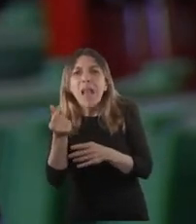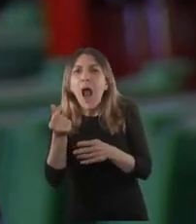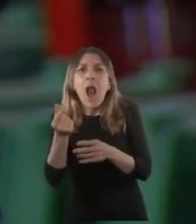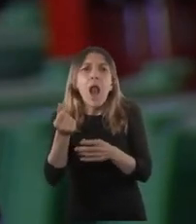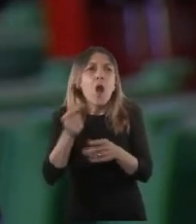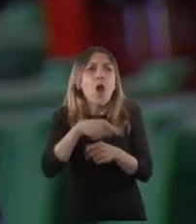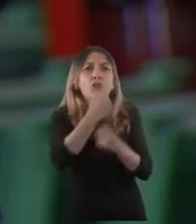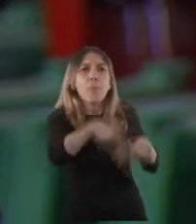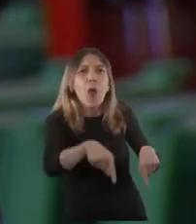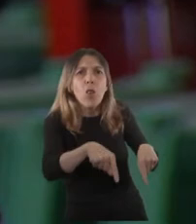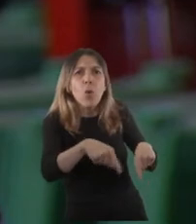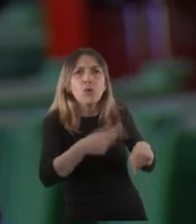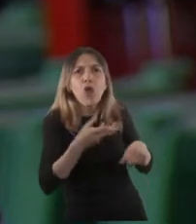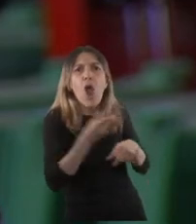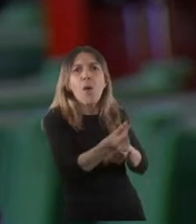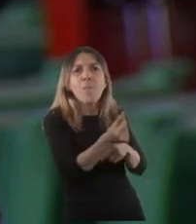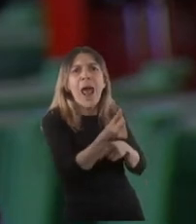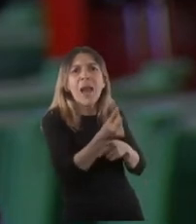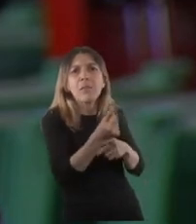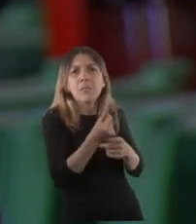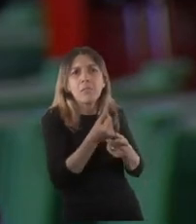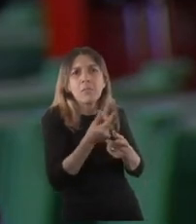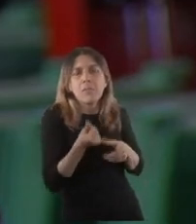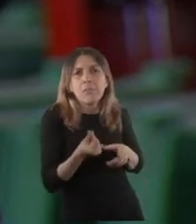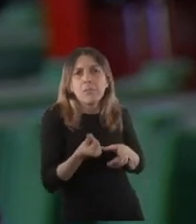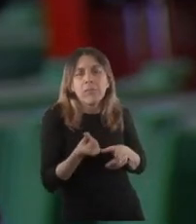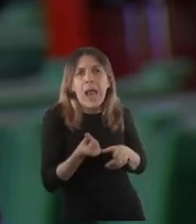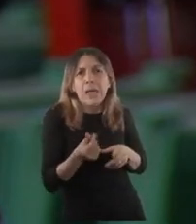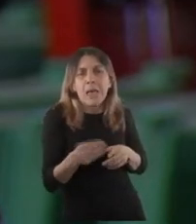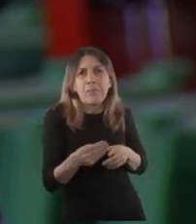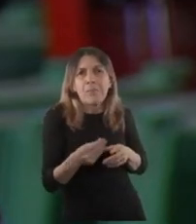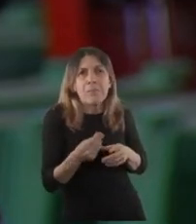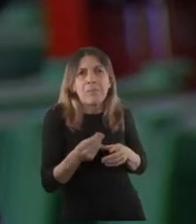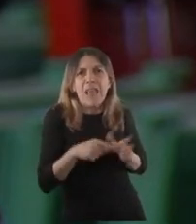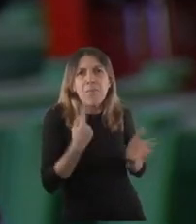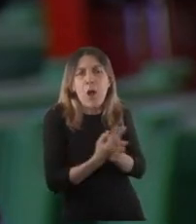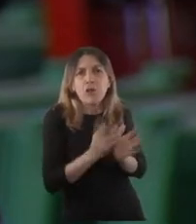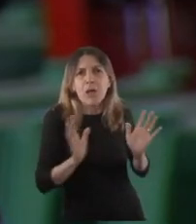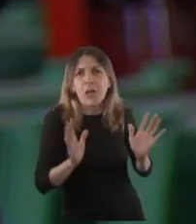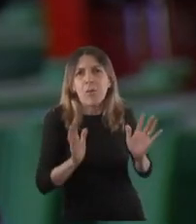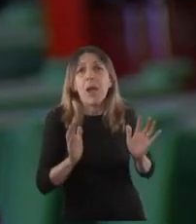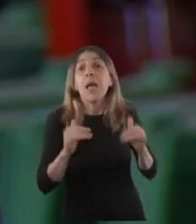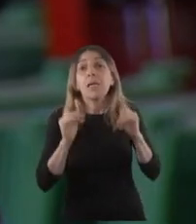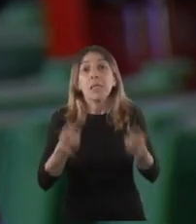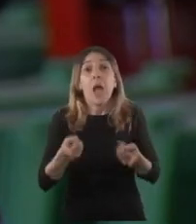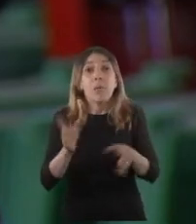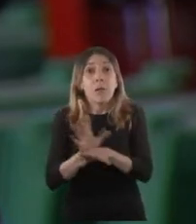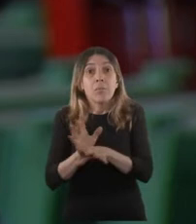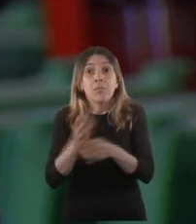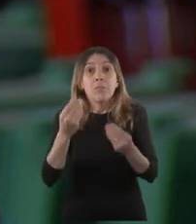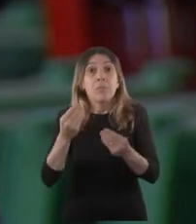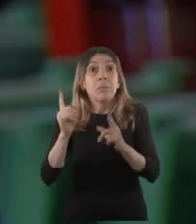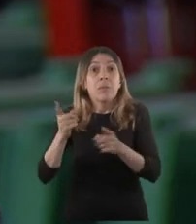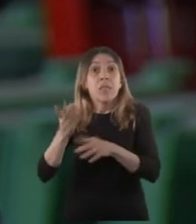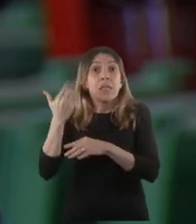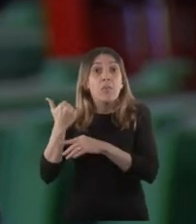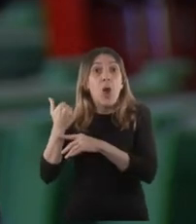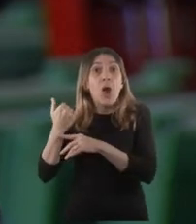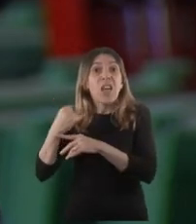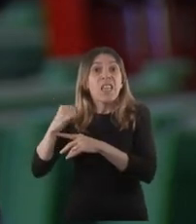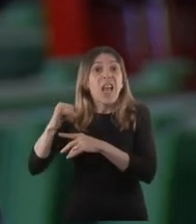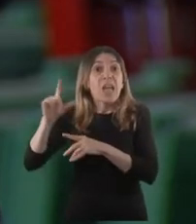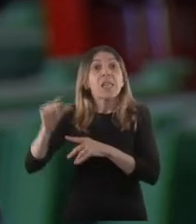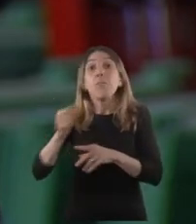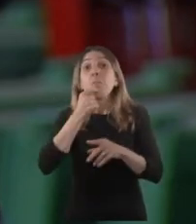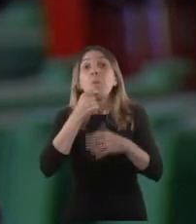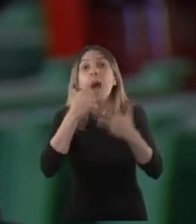productos, era casi imposible, y con el tema de la disminución de los intereses, es decir, cuando dejó